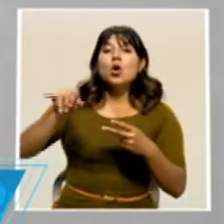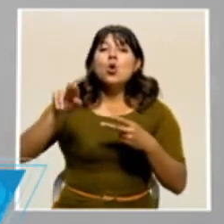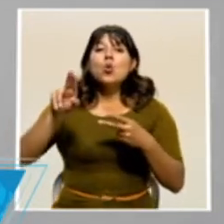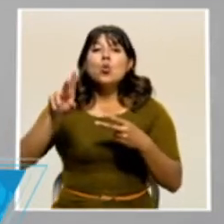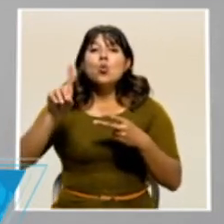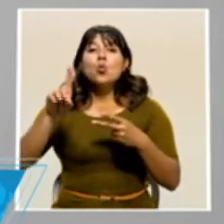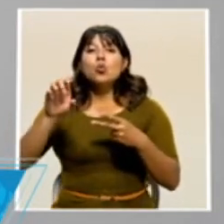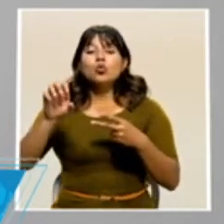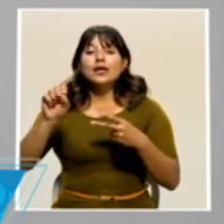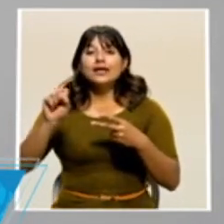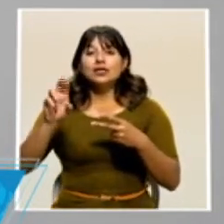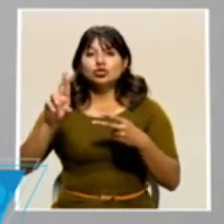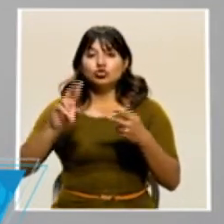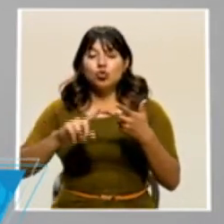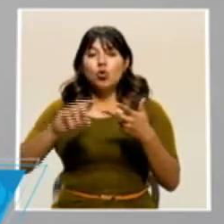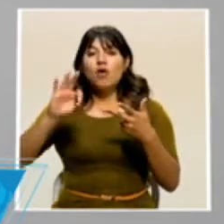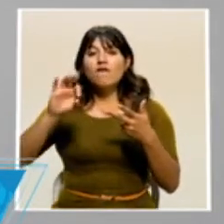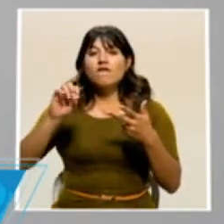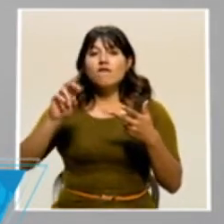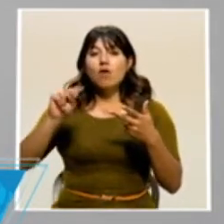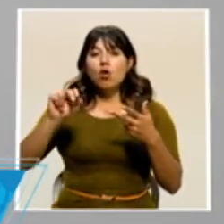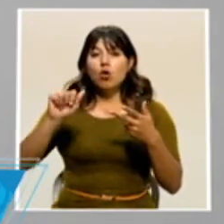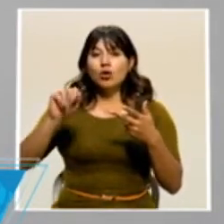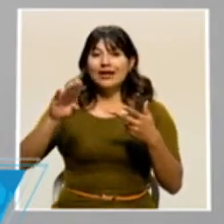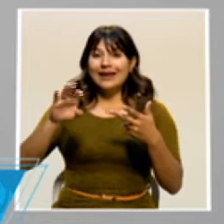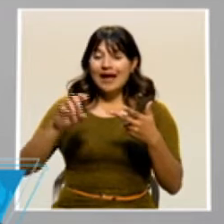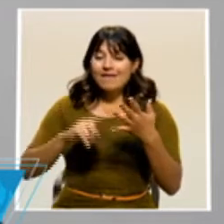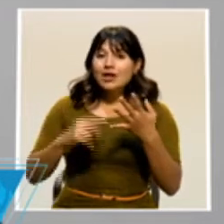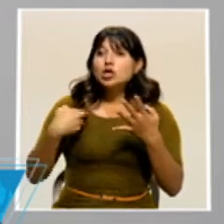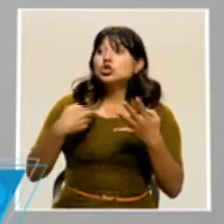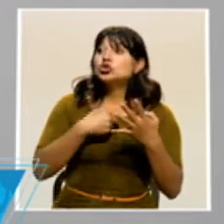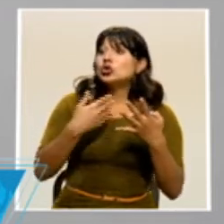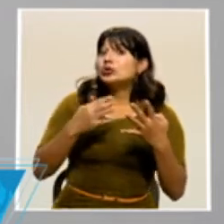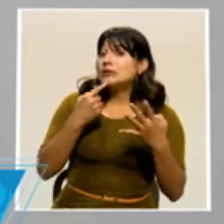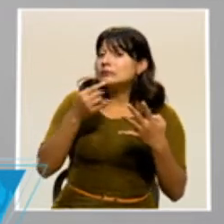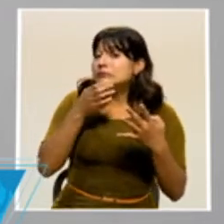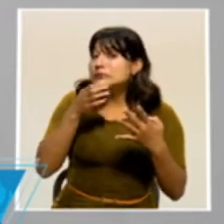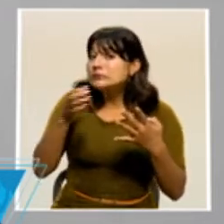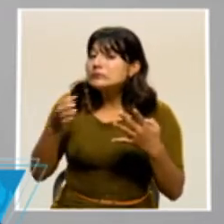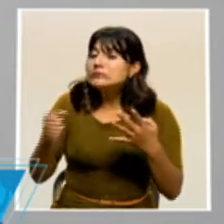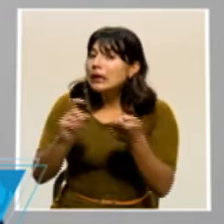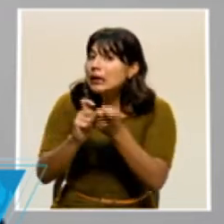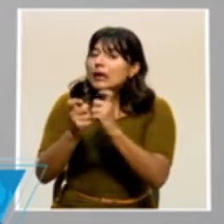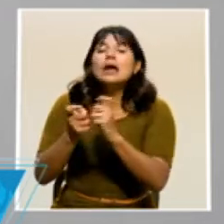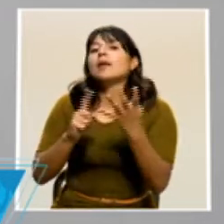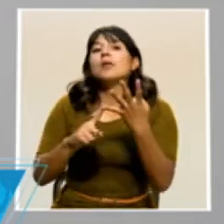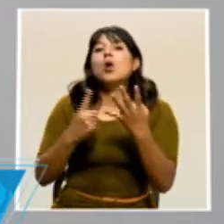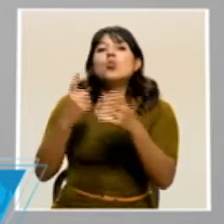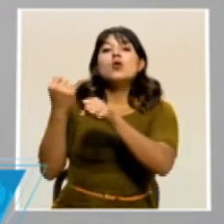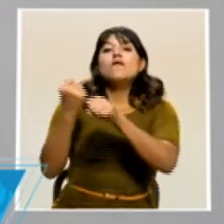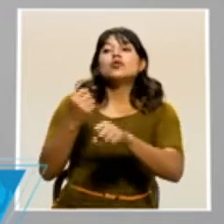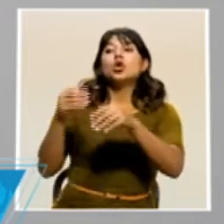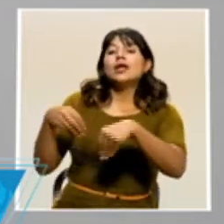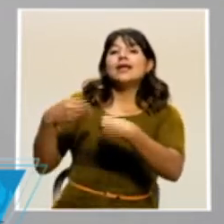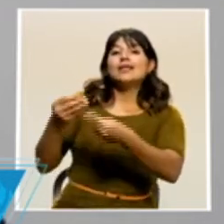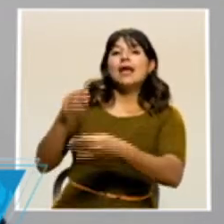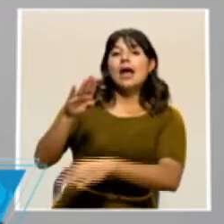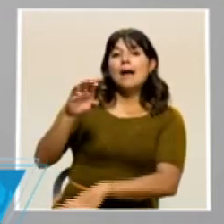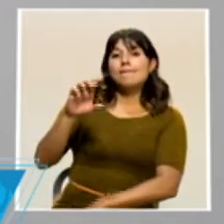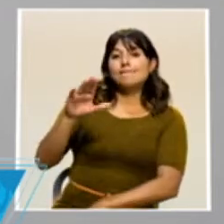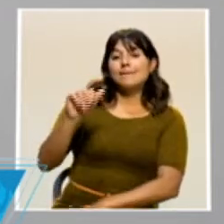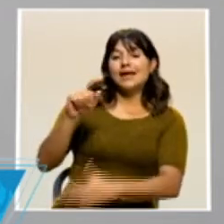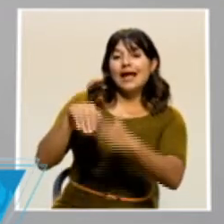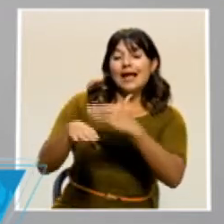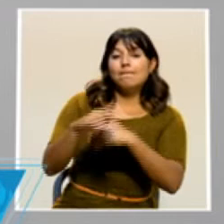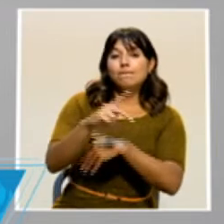en el FONAVE, por ejemplo. Hemos hecho observaciones sobre una fundación que se dedica a otorgamiento de becas en la provincia de